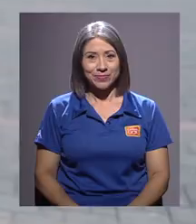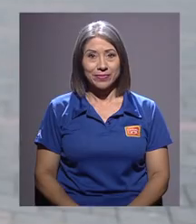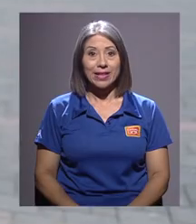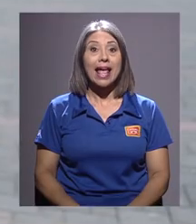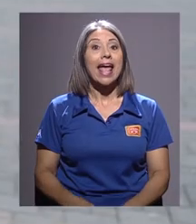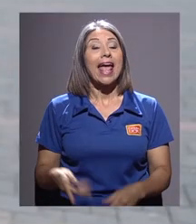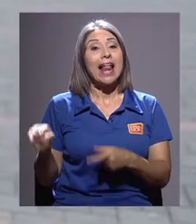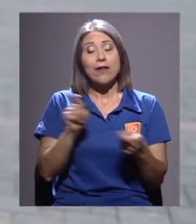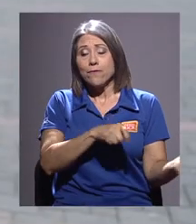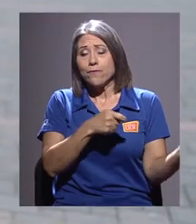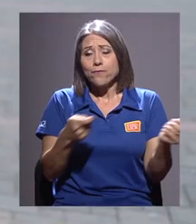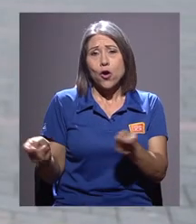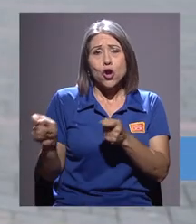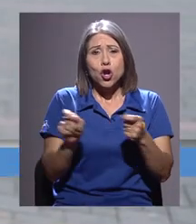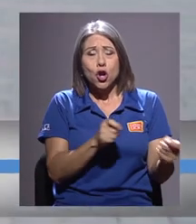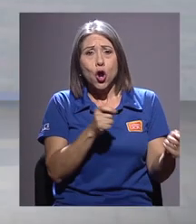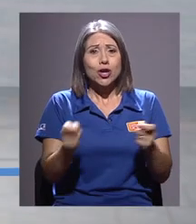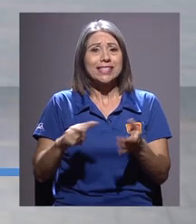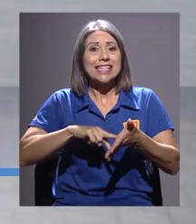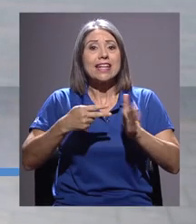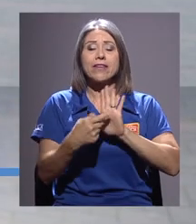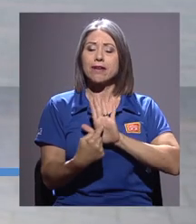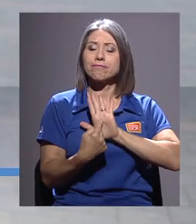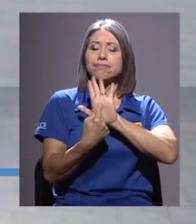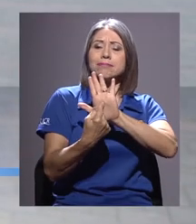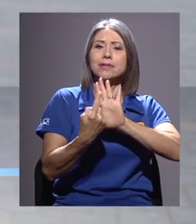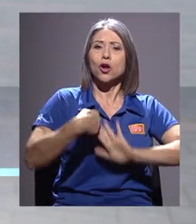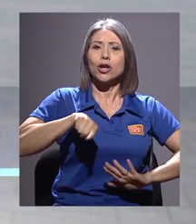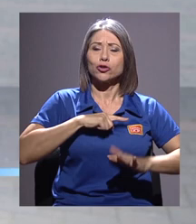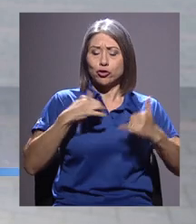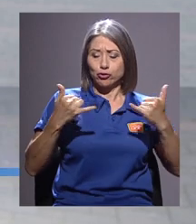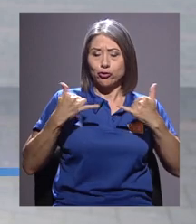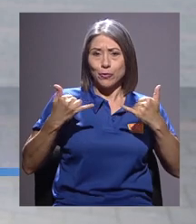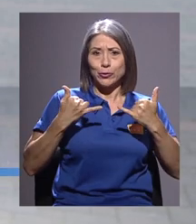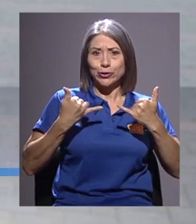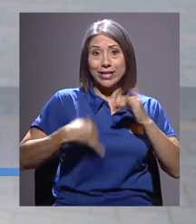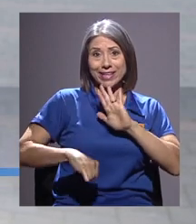El folclore es rescatar lo que nosotros somos, es la identidad